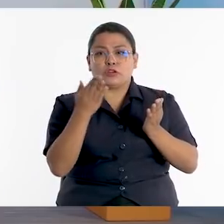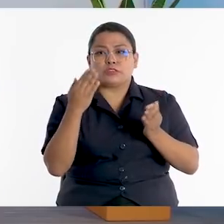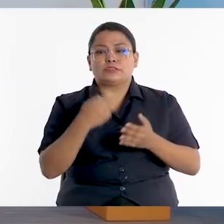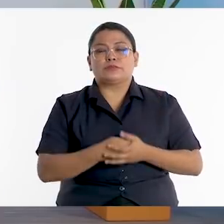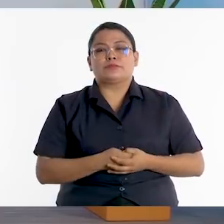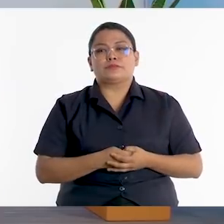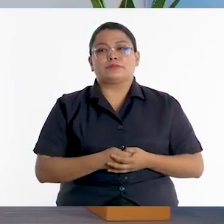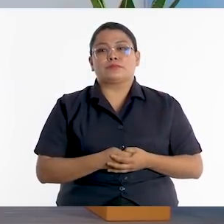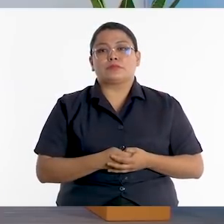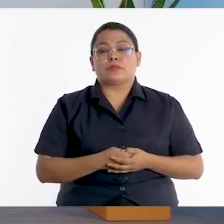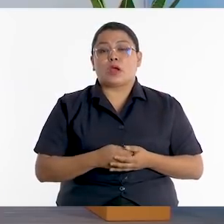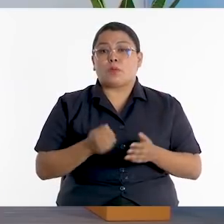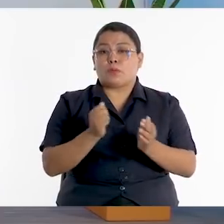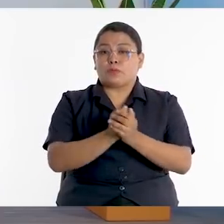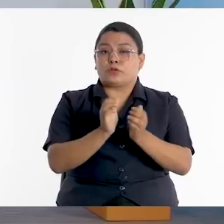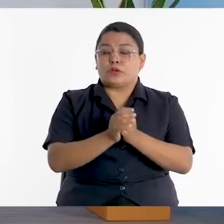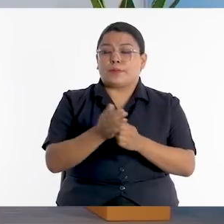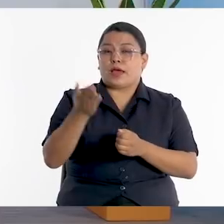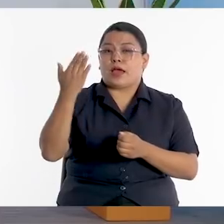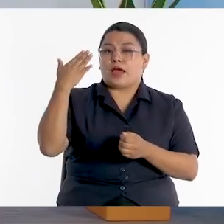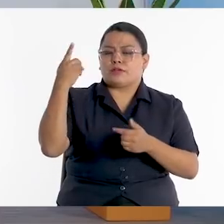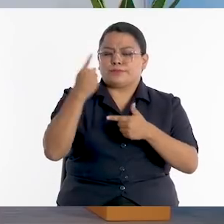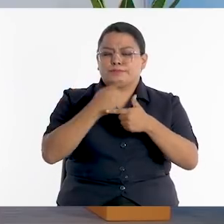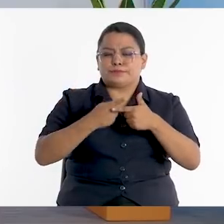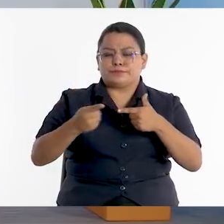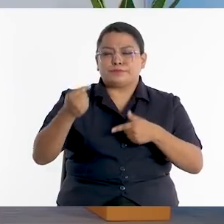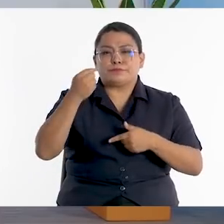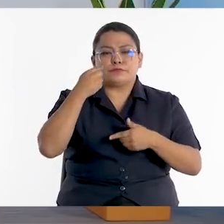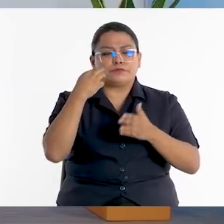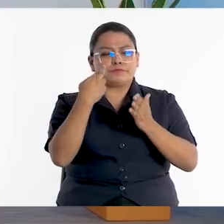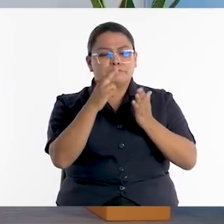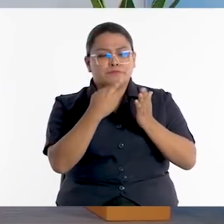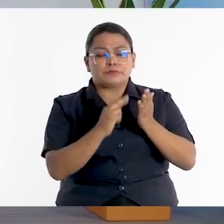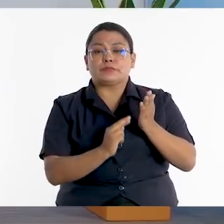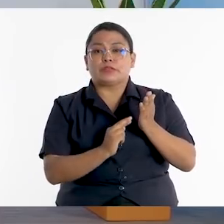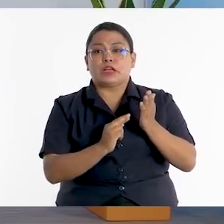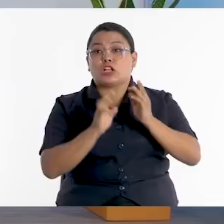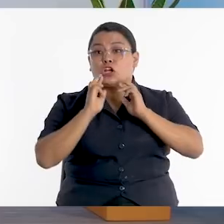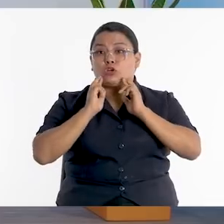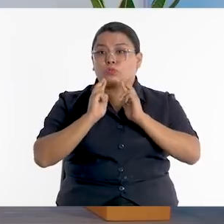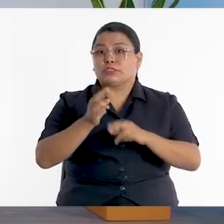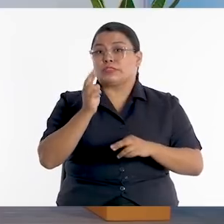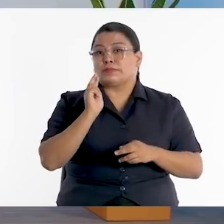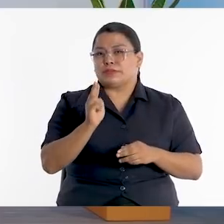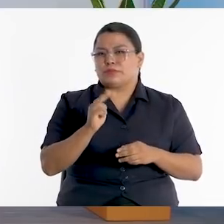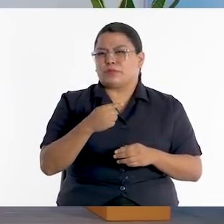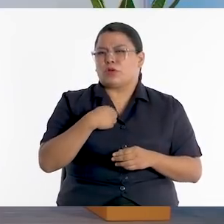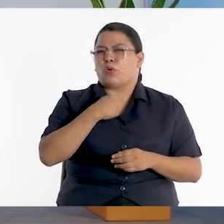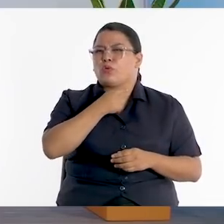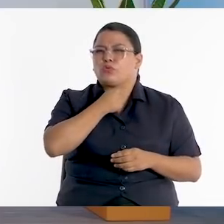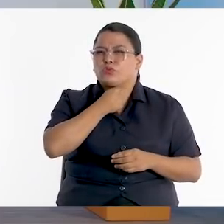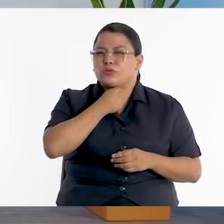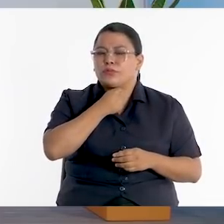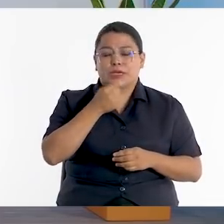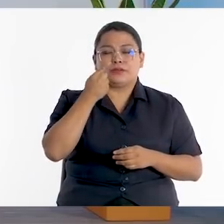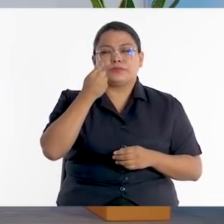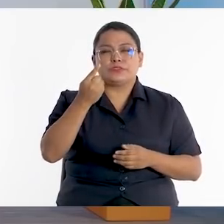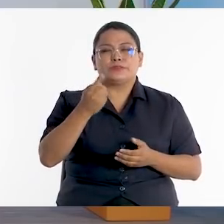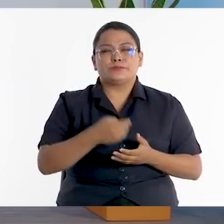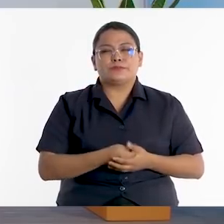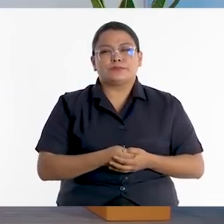cosas? En casos anteriores hemos hecho la división y verificado que los cocientes son los mismos. ¿No les da curiosidad?